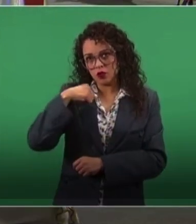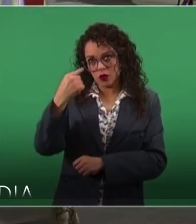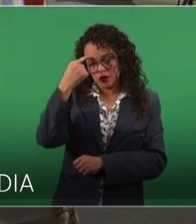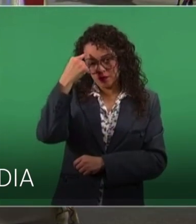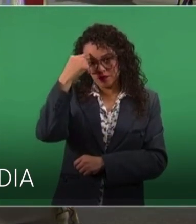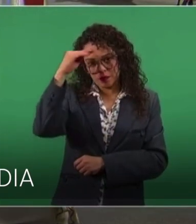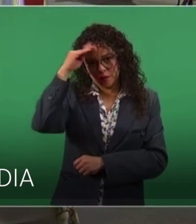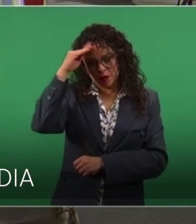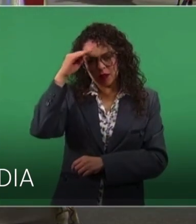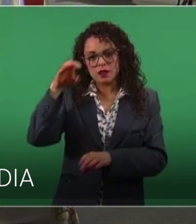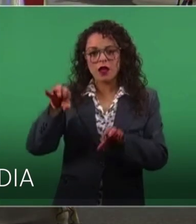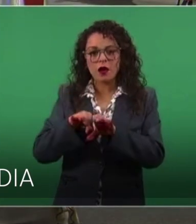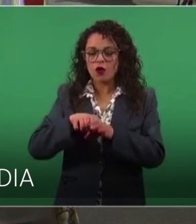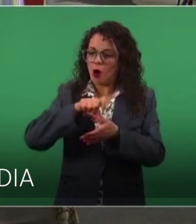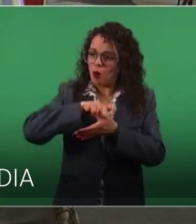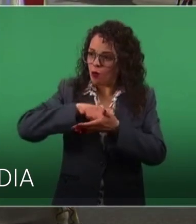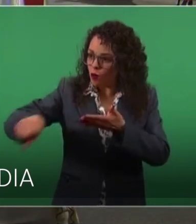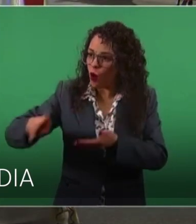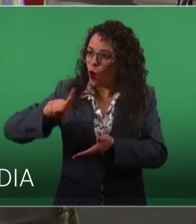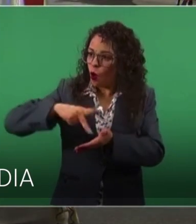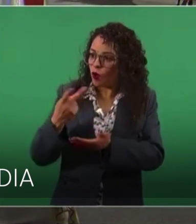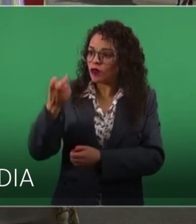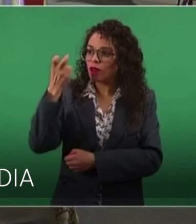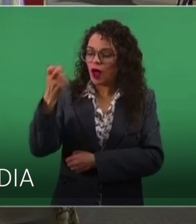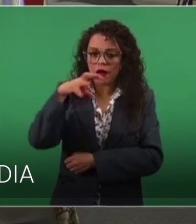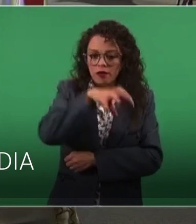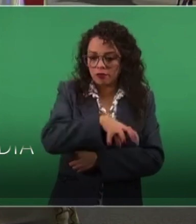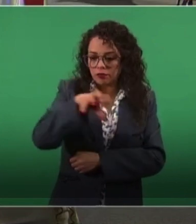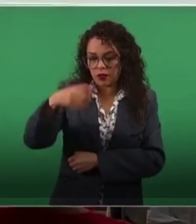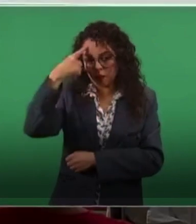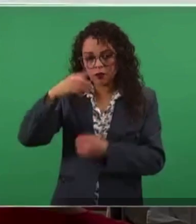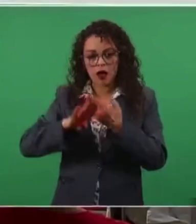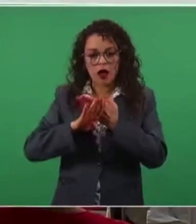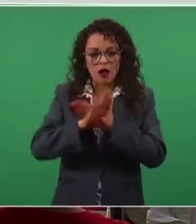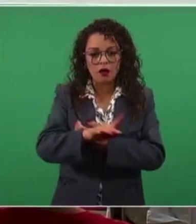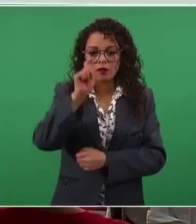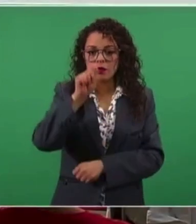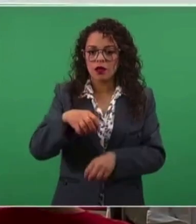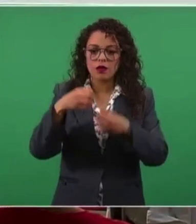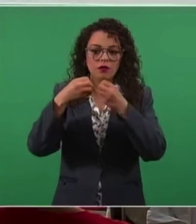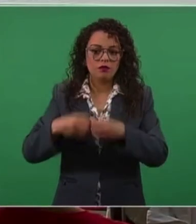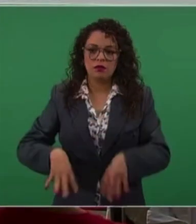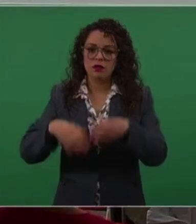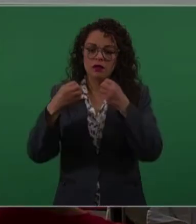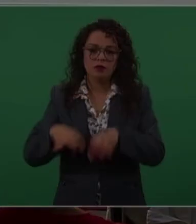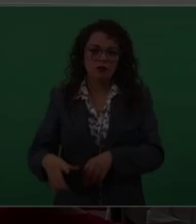recomprar esas plantas y evitar este despilfarro a la hacienda pública.